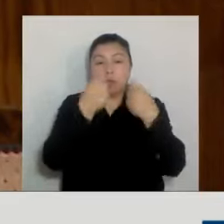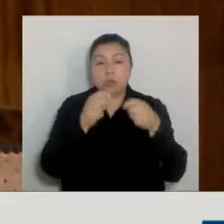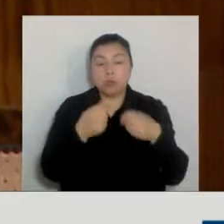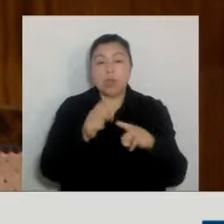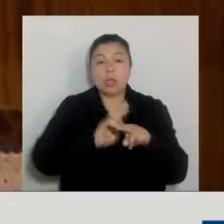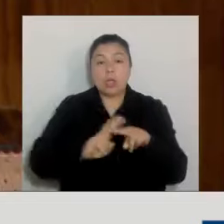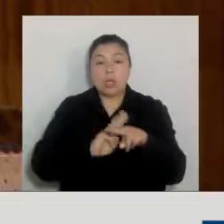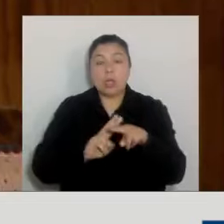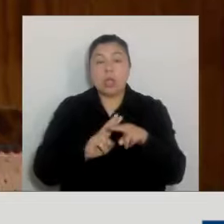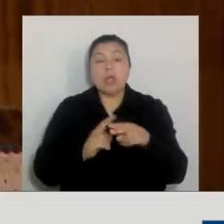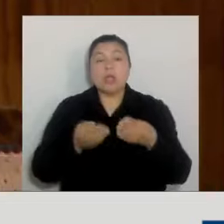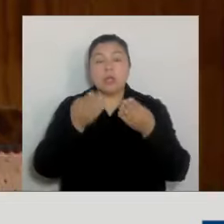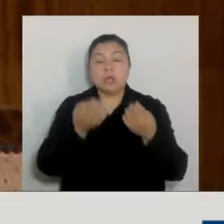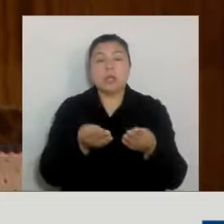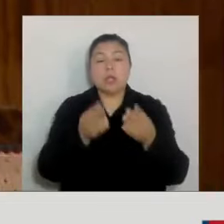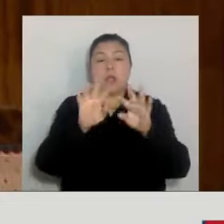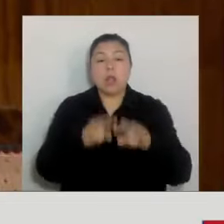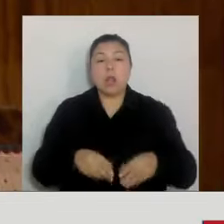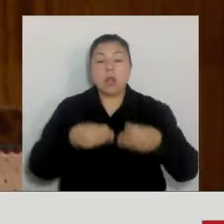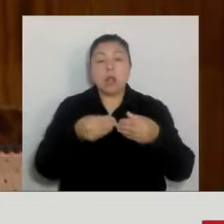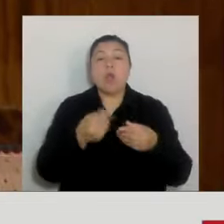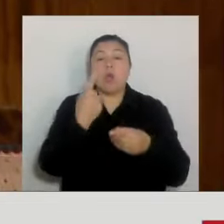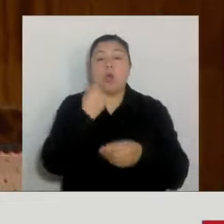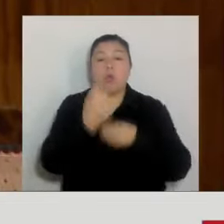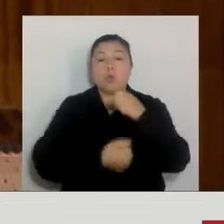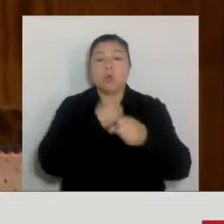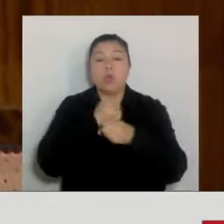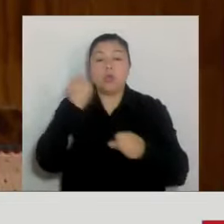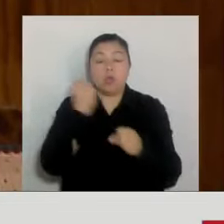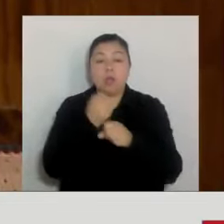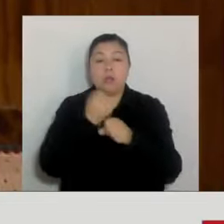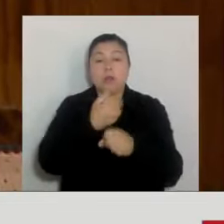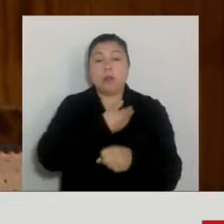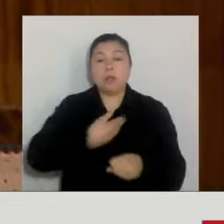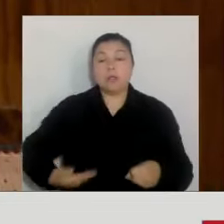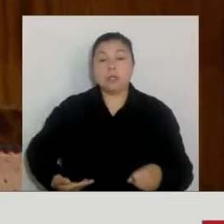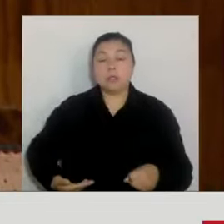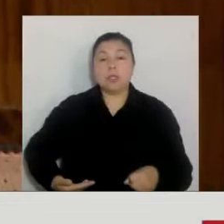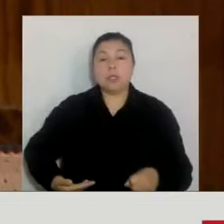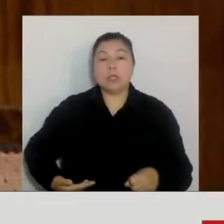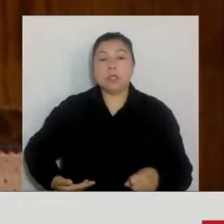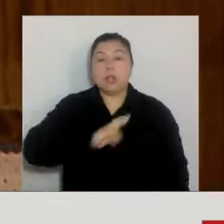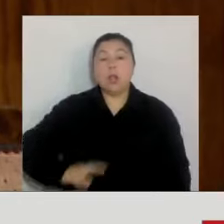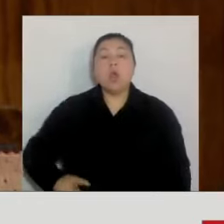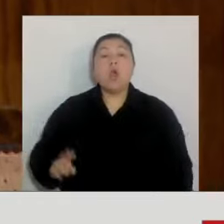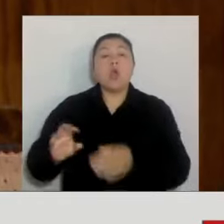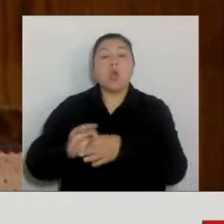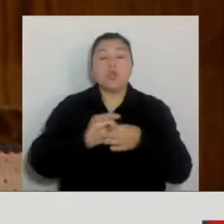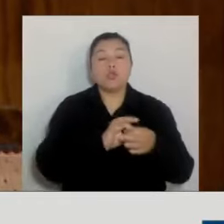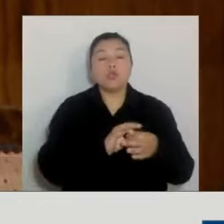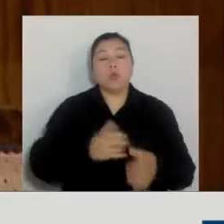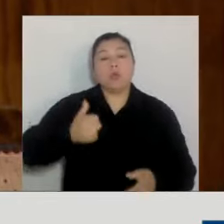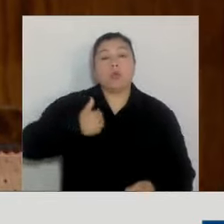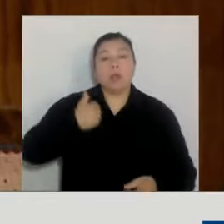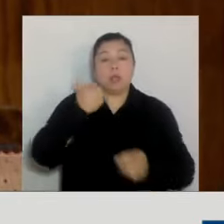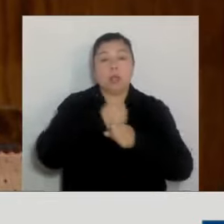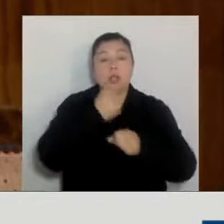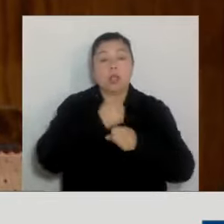y entregar el informe anual de desempeño al presidente de la república sobre el cumplimiento de sus funciones